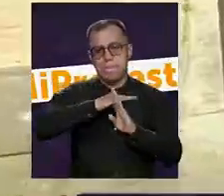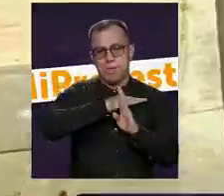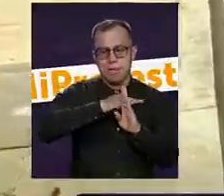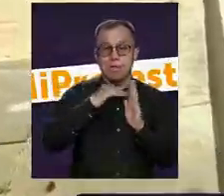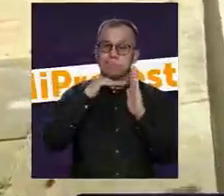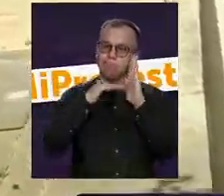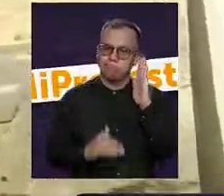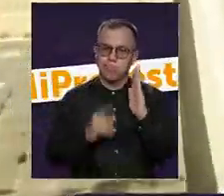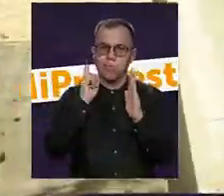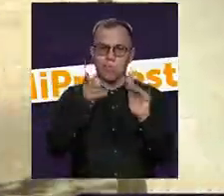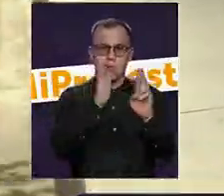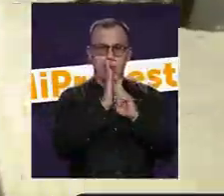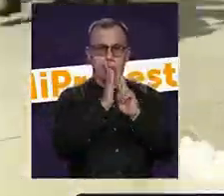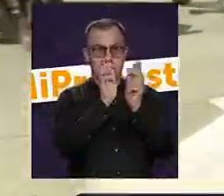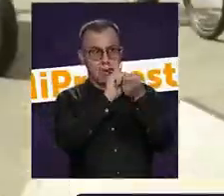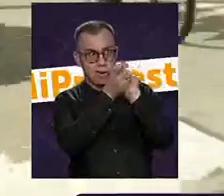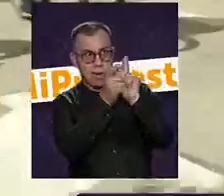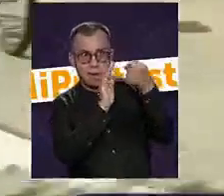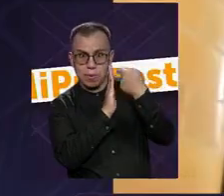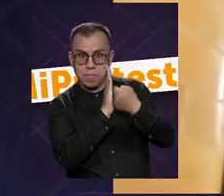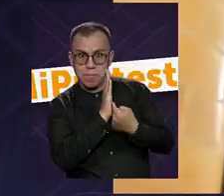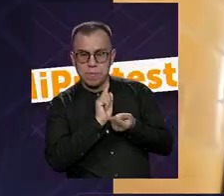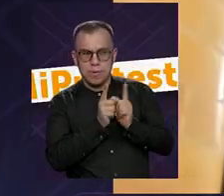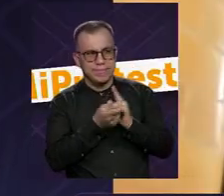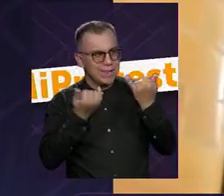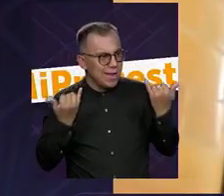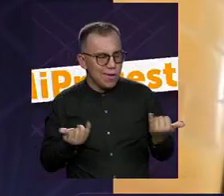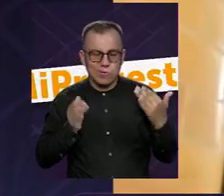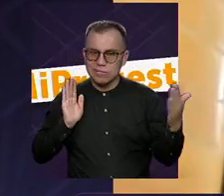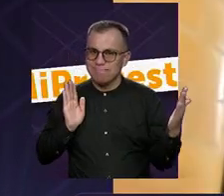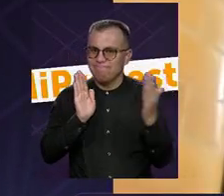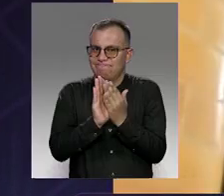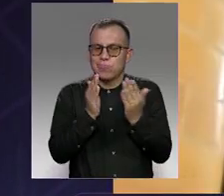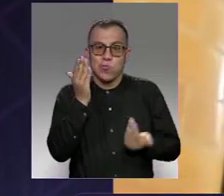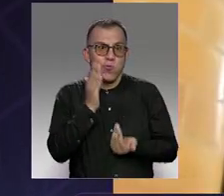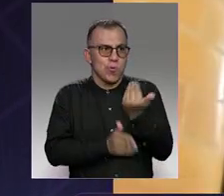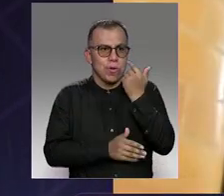con la reforma tributaria. Hoy estamos de cara a una nueva